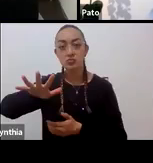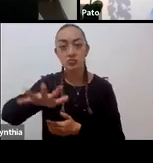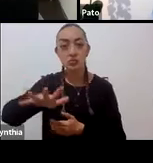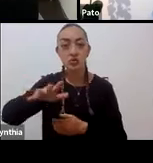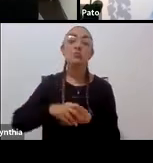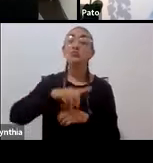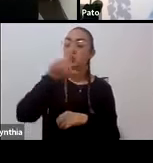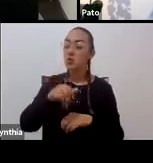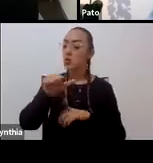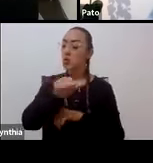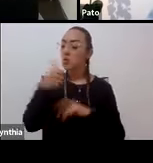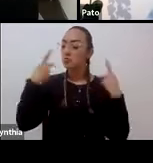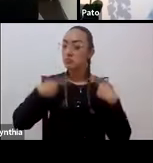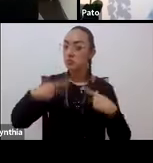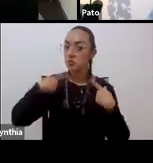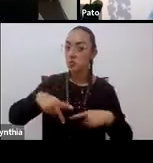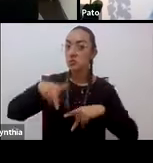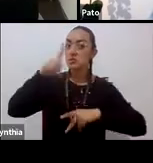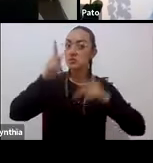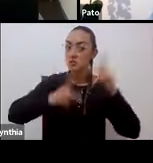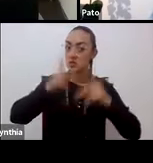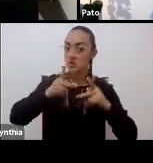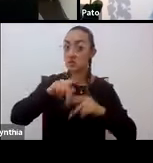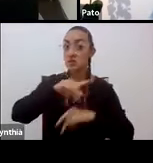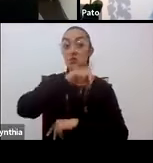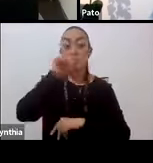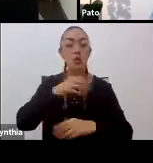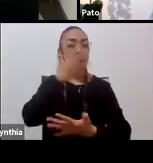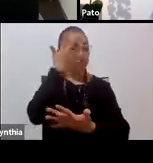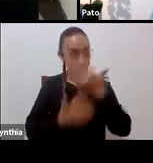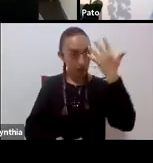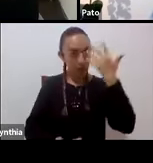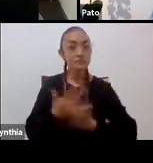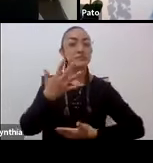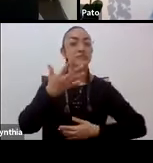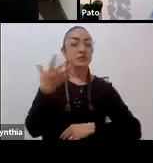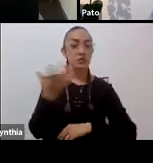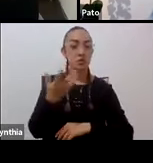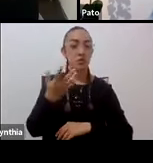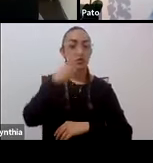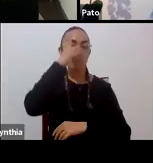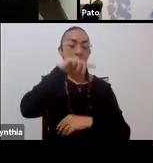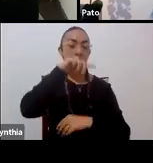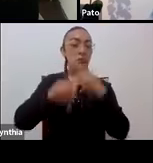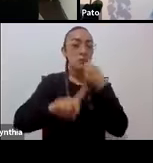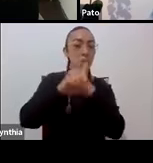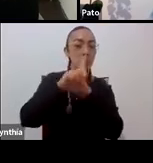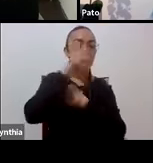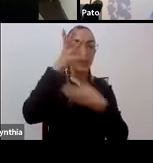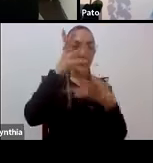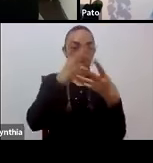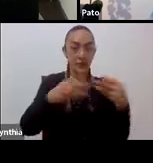otros y entonces tomar en nuestras manos el destino. Ese sería el trayecto, ¿no?